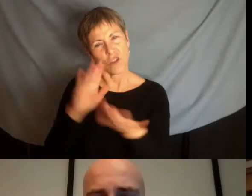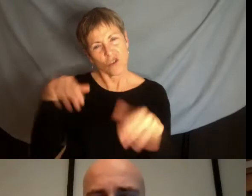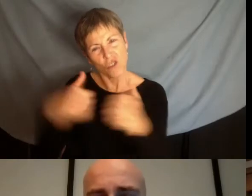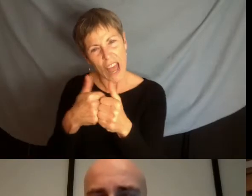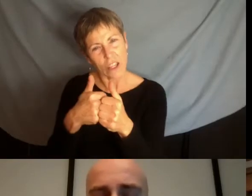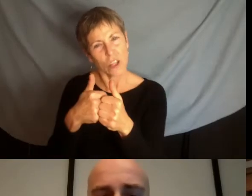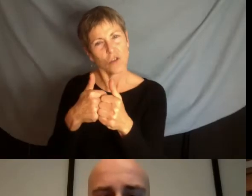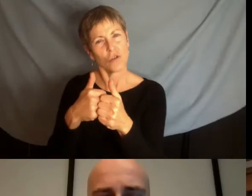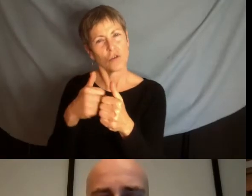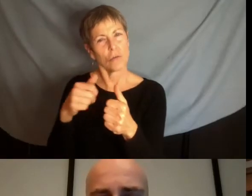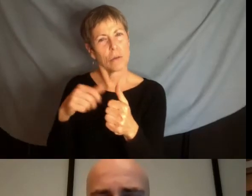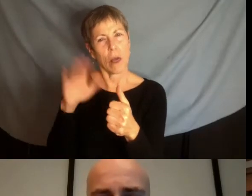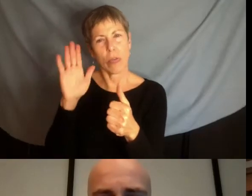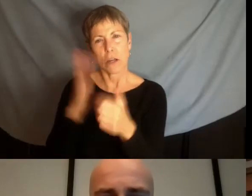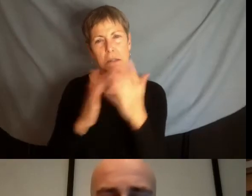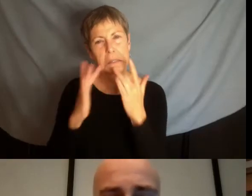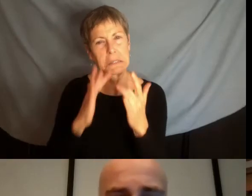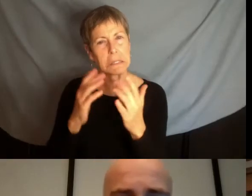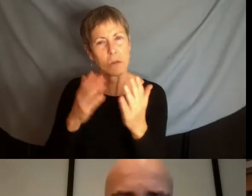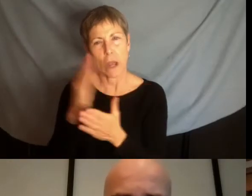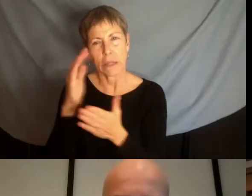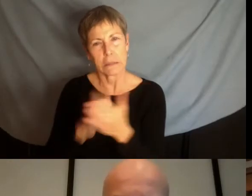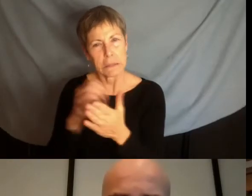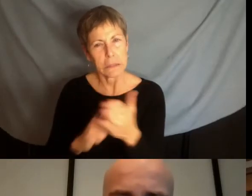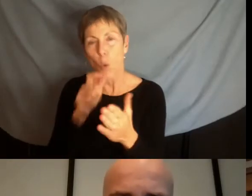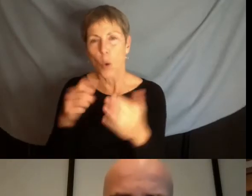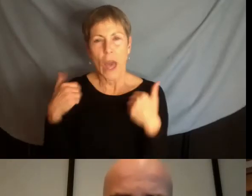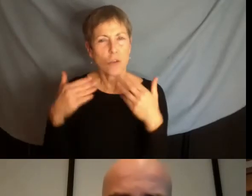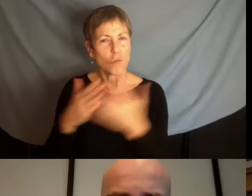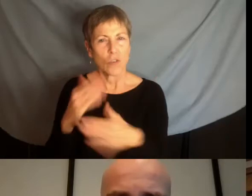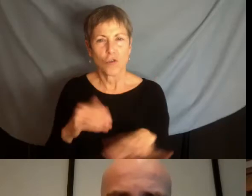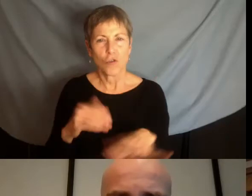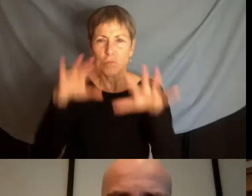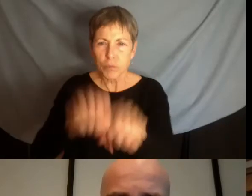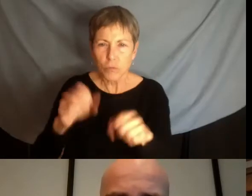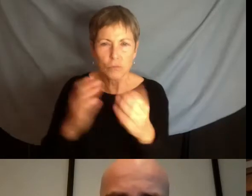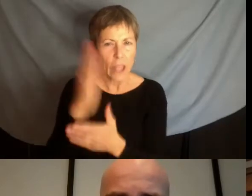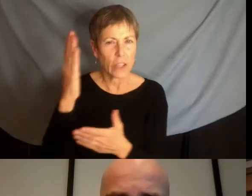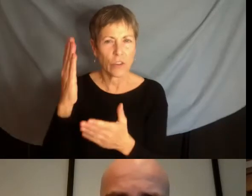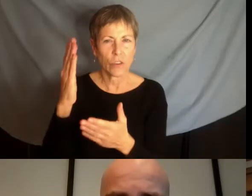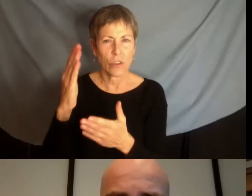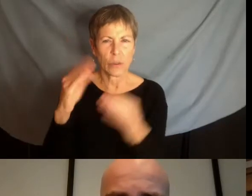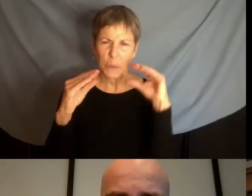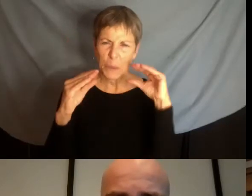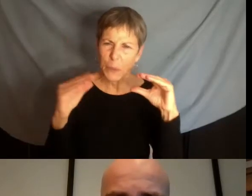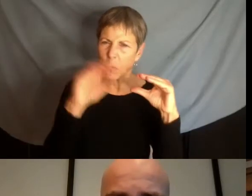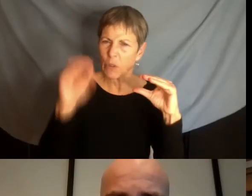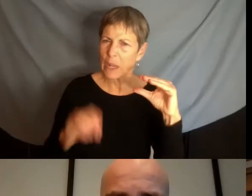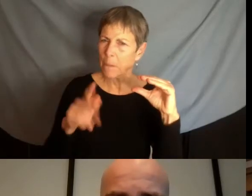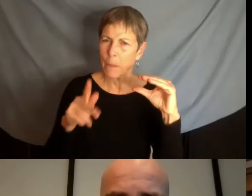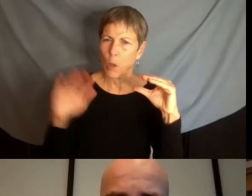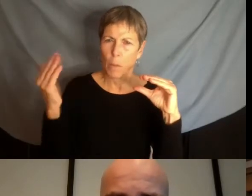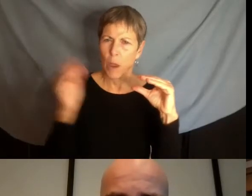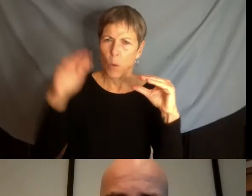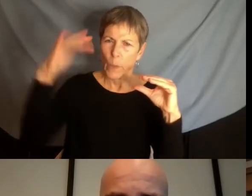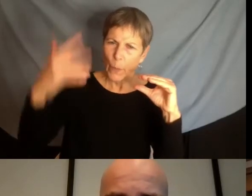derecho de retar estos derechos y potencialmente obtener derechos, era realmente un